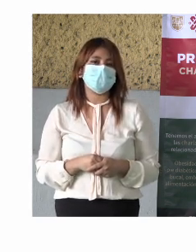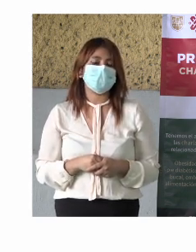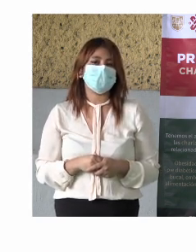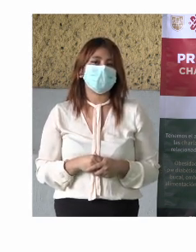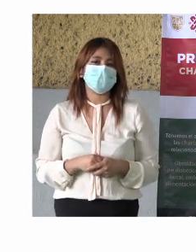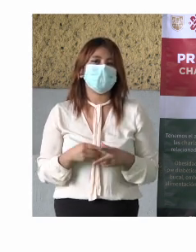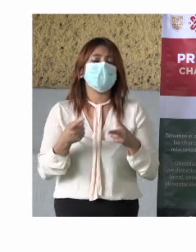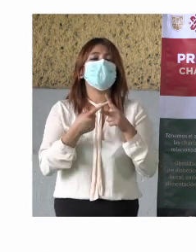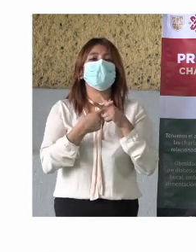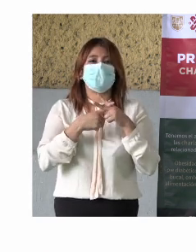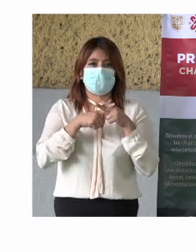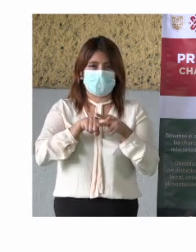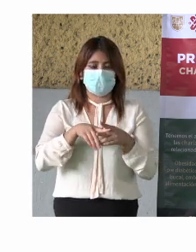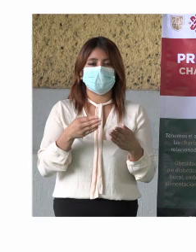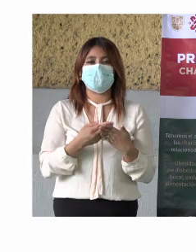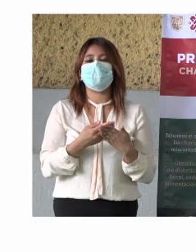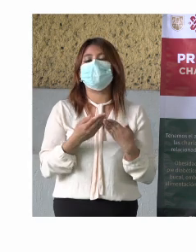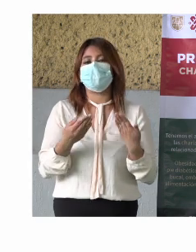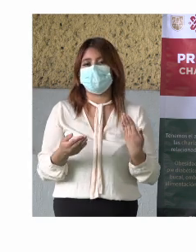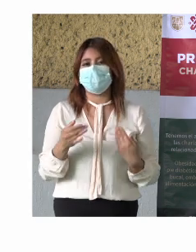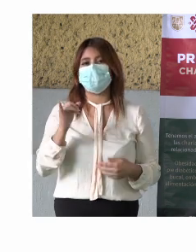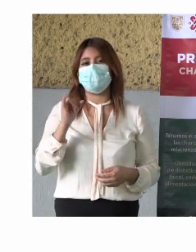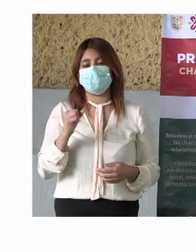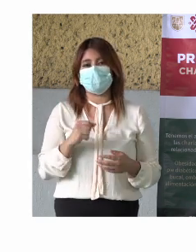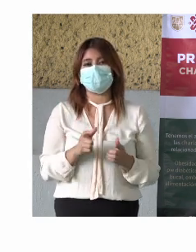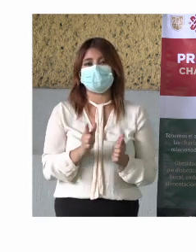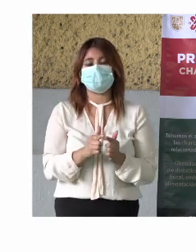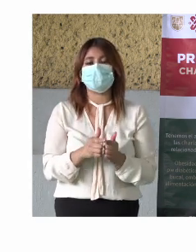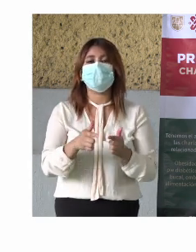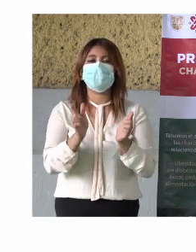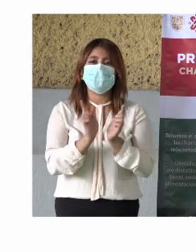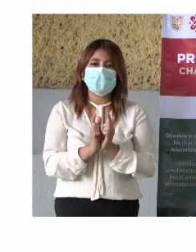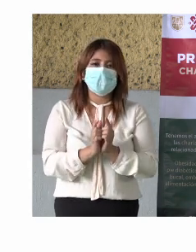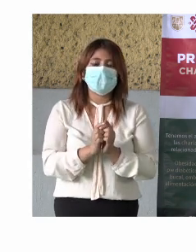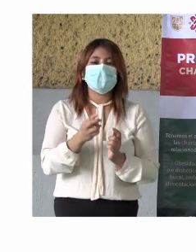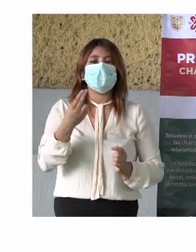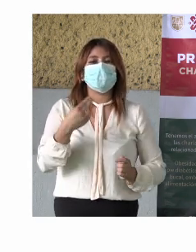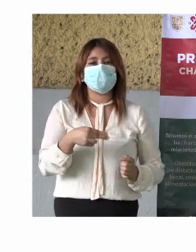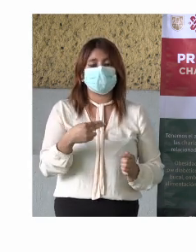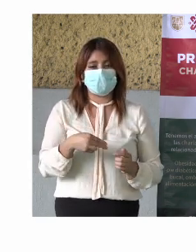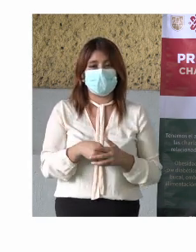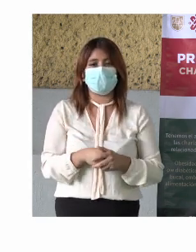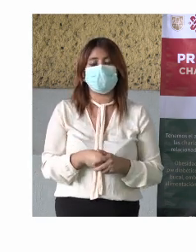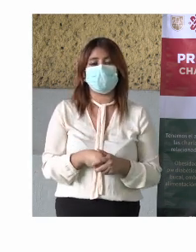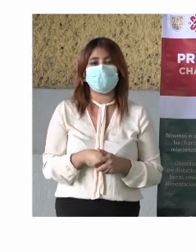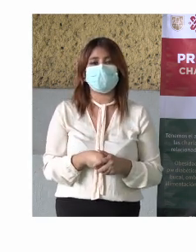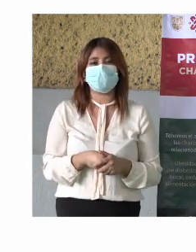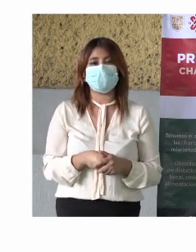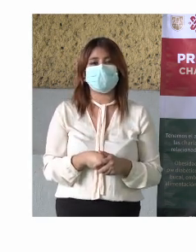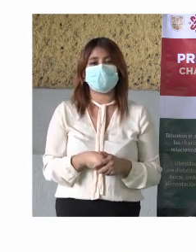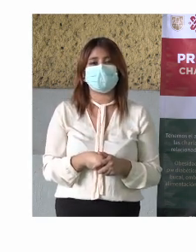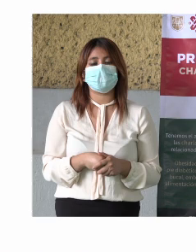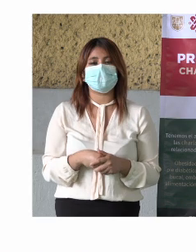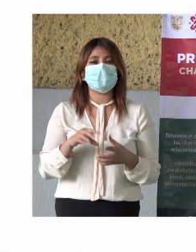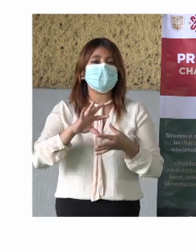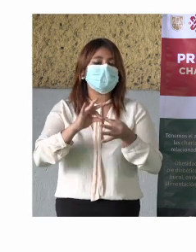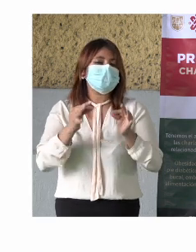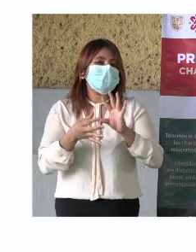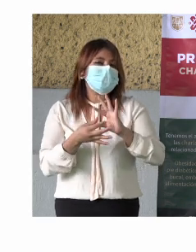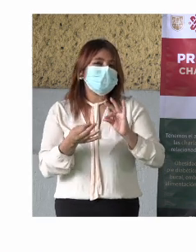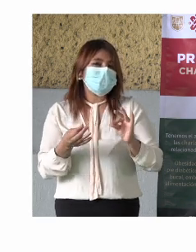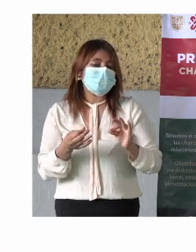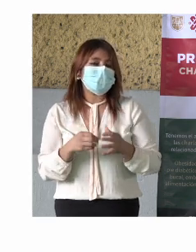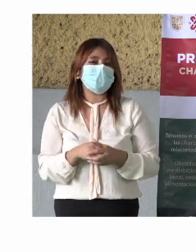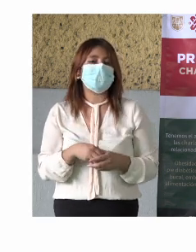Y empezando ahora sí con cada uno de estos grupos, empezamos con el grupo de las guanidas, que ya decíamos que específicamente estamos hablando de la